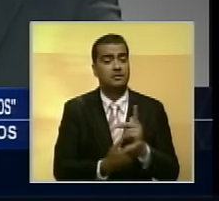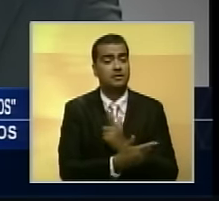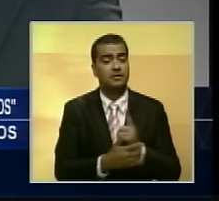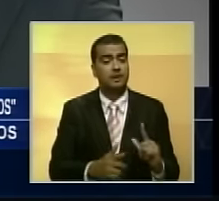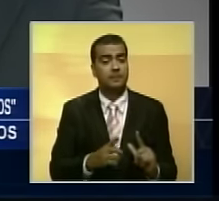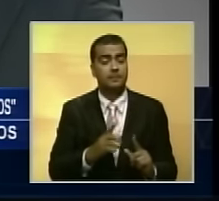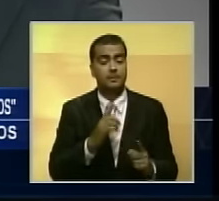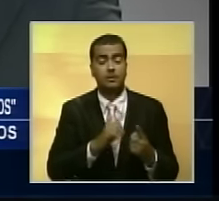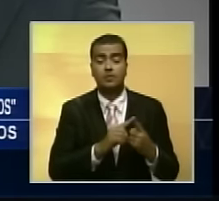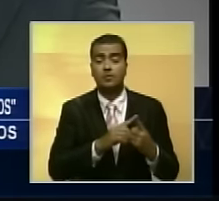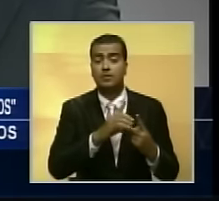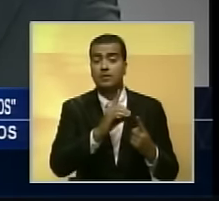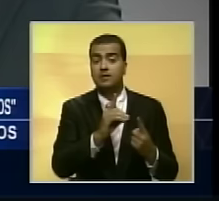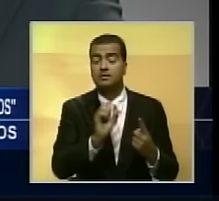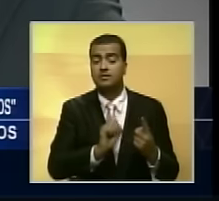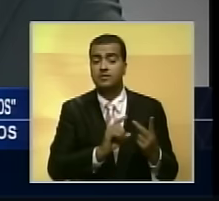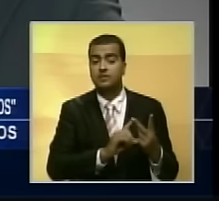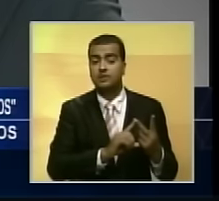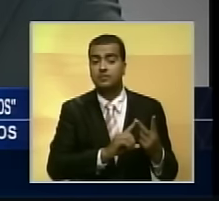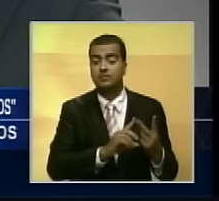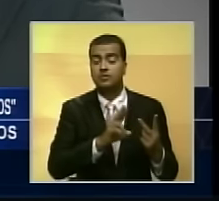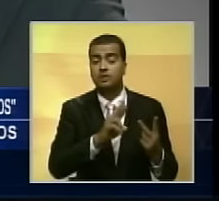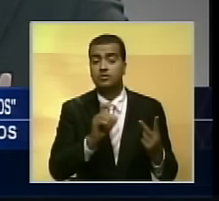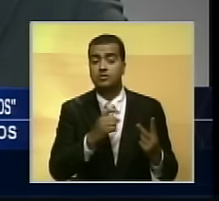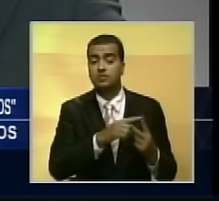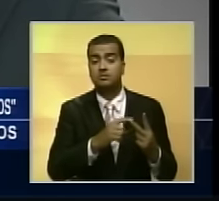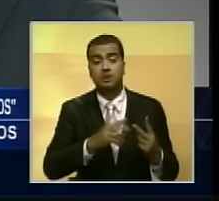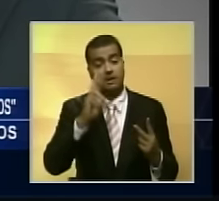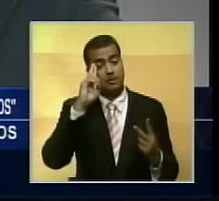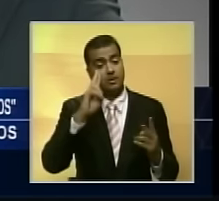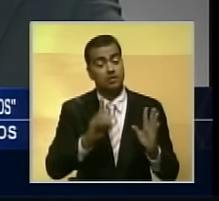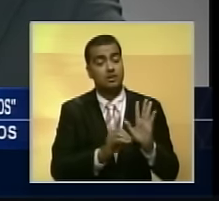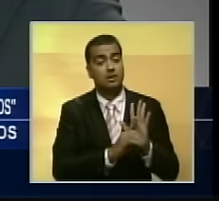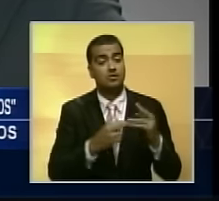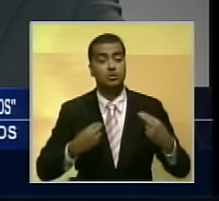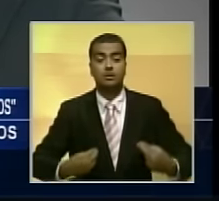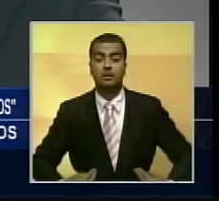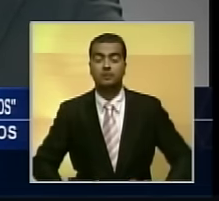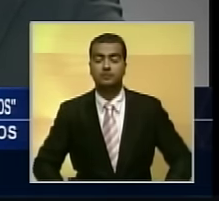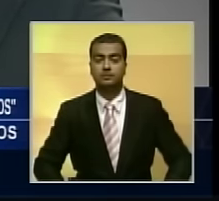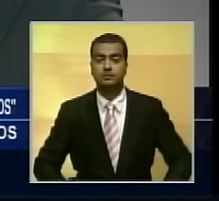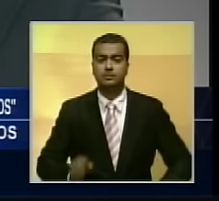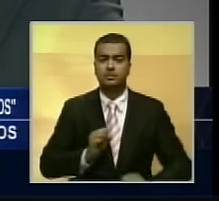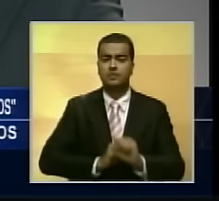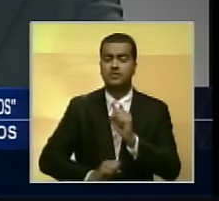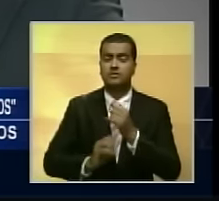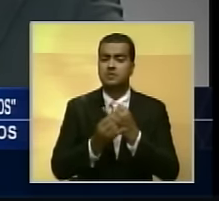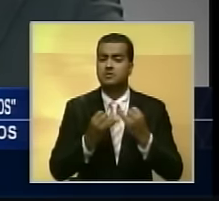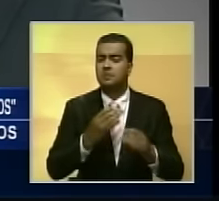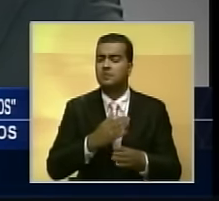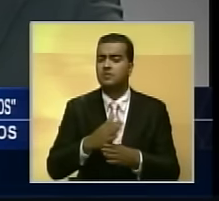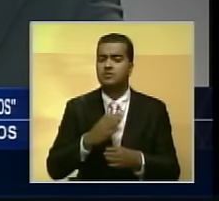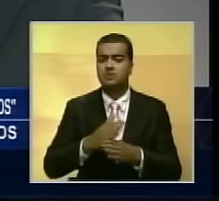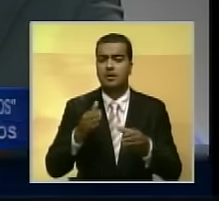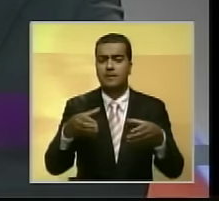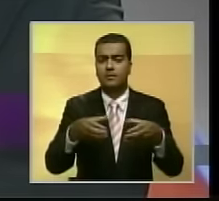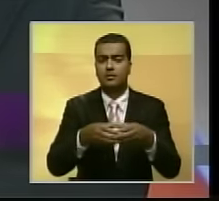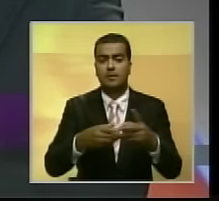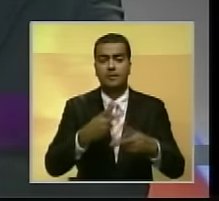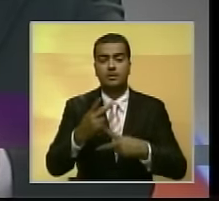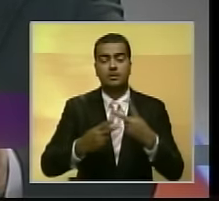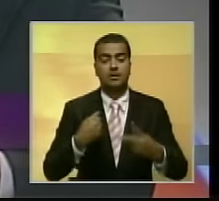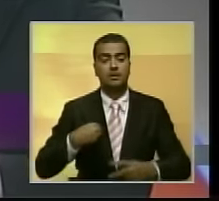Daniel Ceballos y John Goicochea que se les está respetando sus derechos humanos y su defensa independientemente de la postura política que